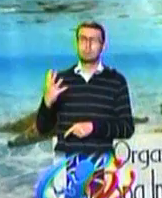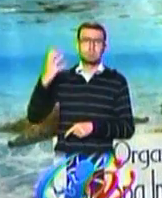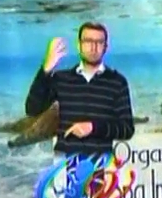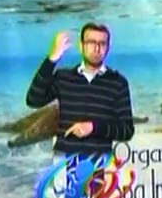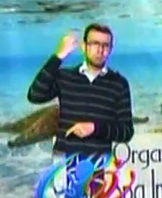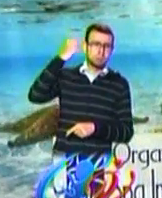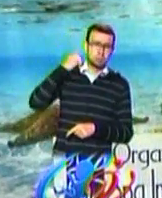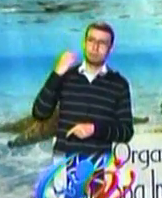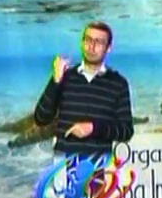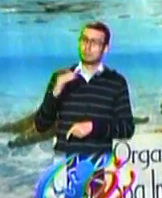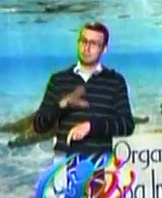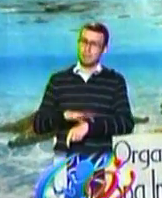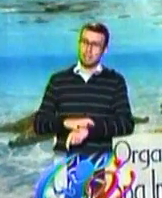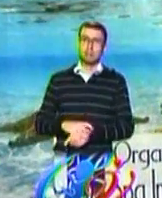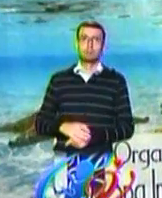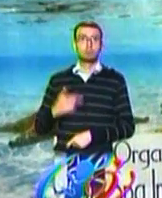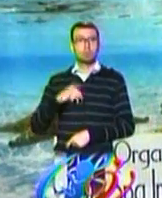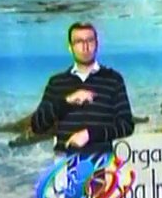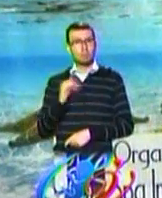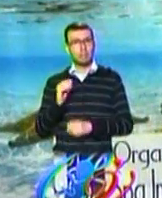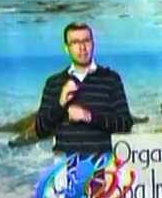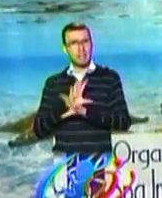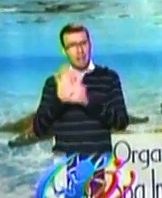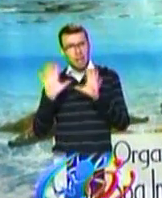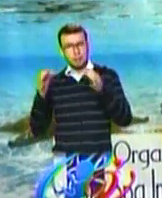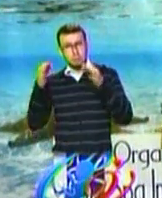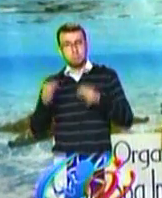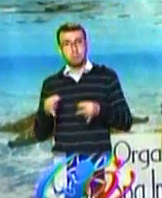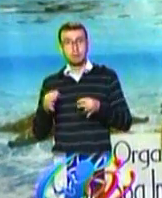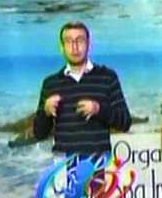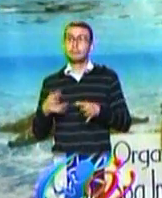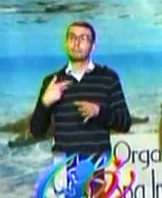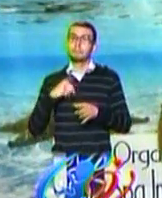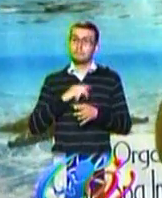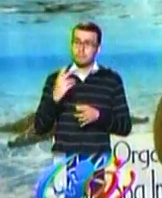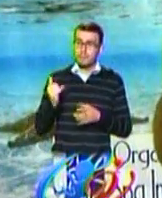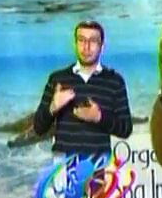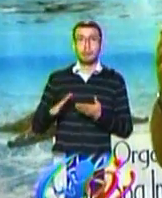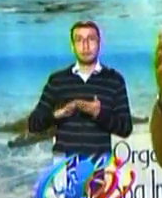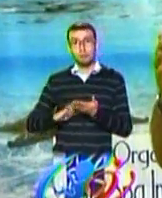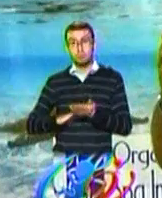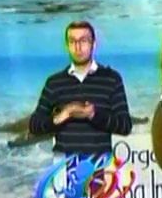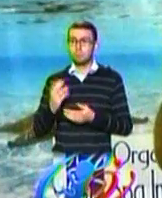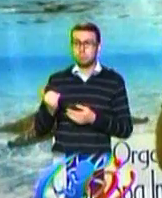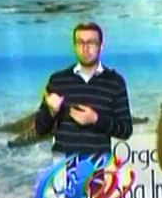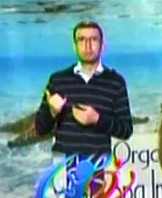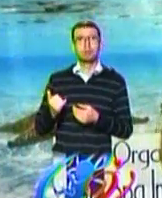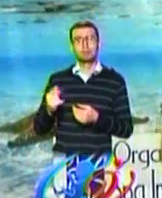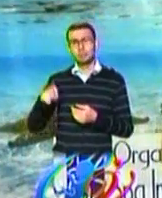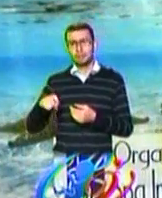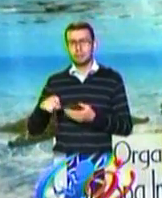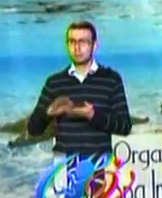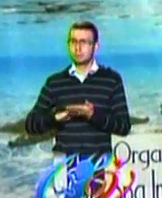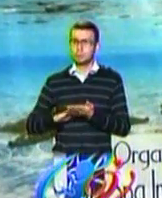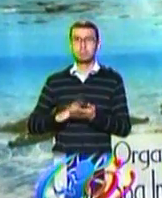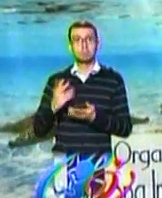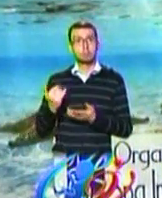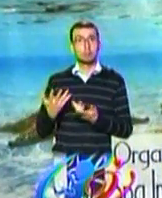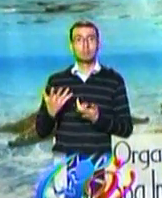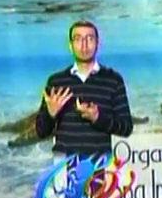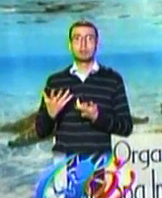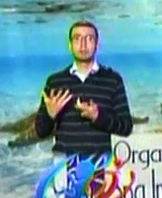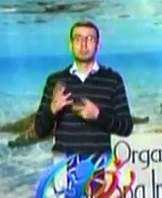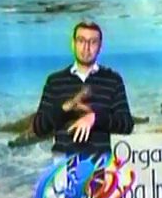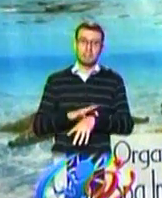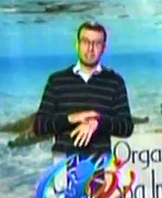nosotros tenemos que entender claro es dividir un poco el concepto de la medicina antes y después